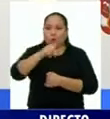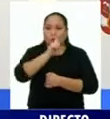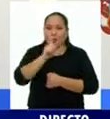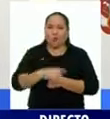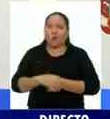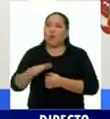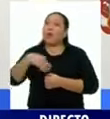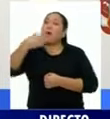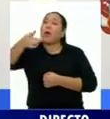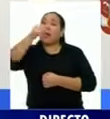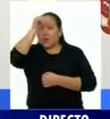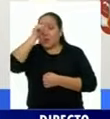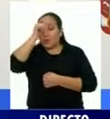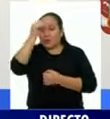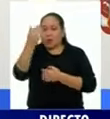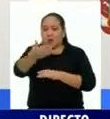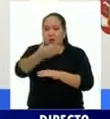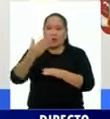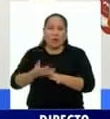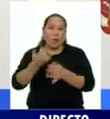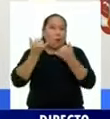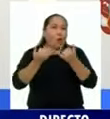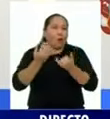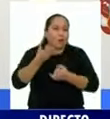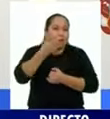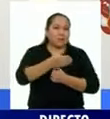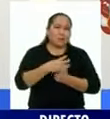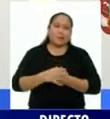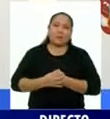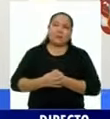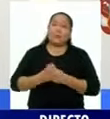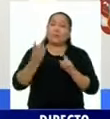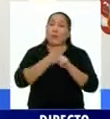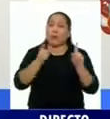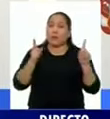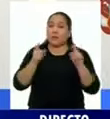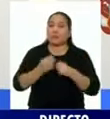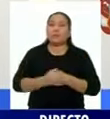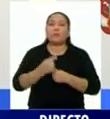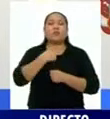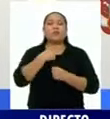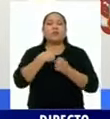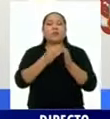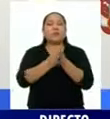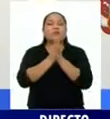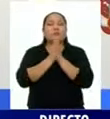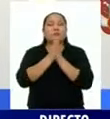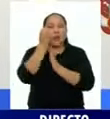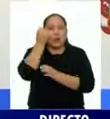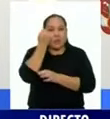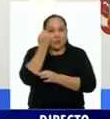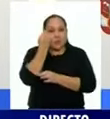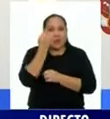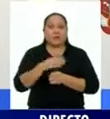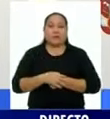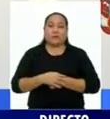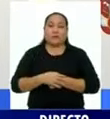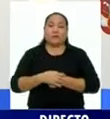el domingo, están yendo a vacunarse. Pero aún así, yo les pido comprensión.